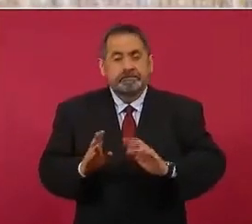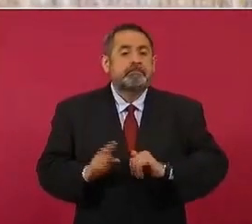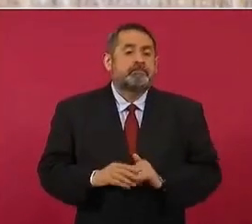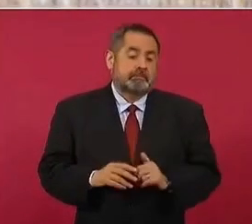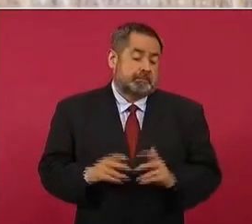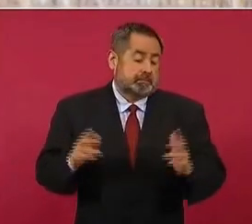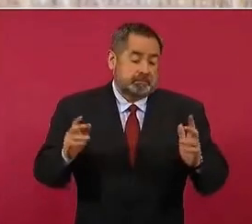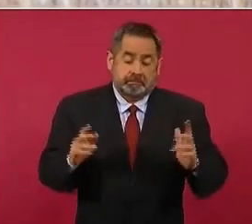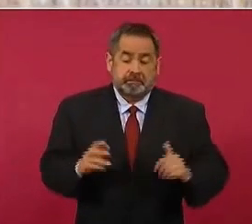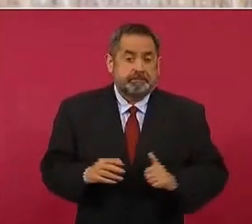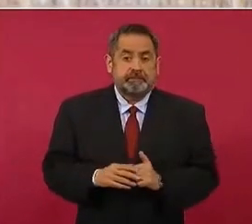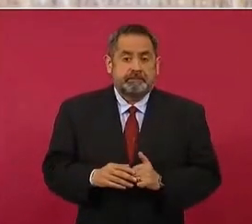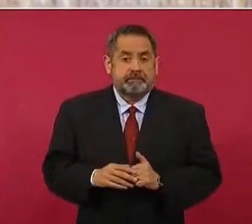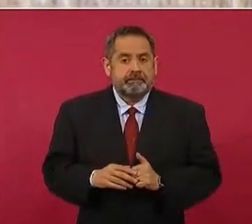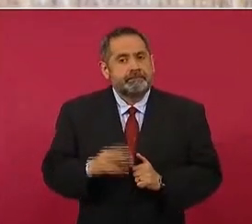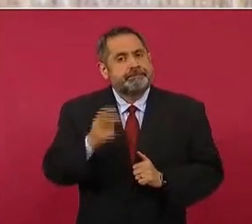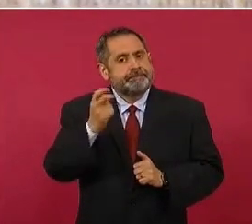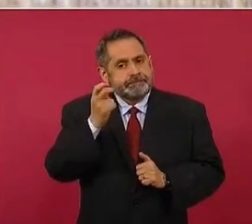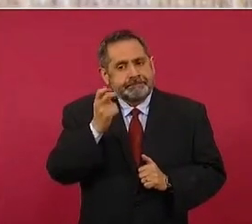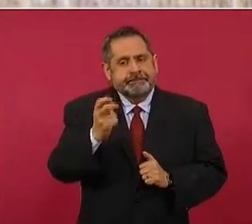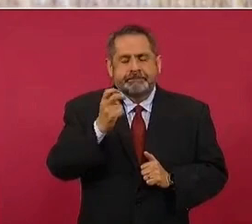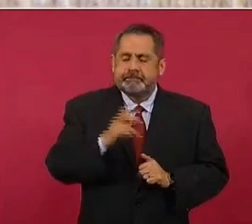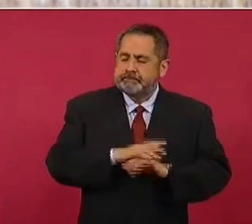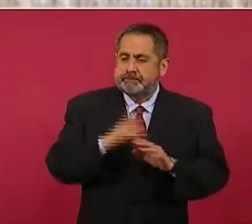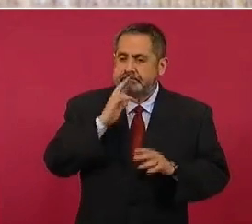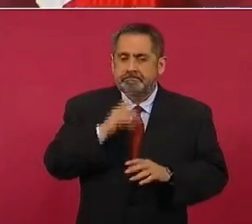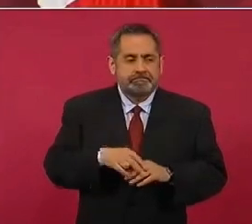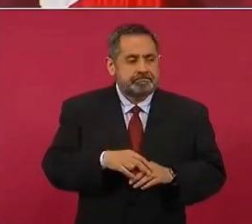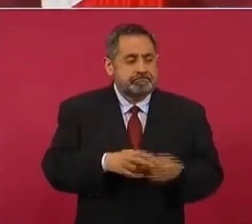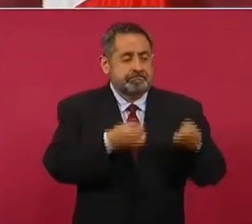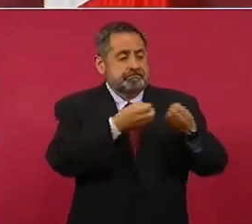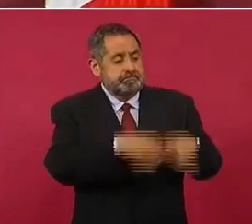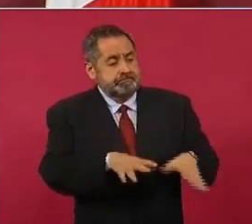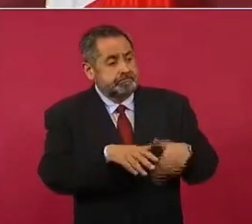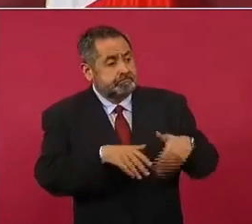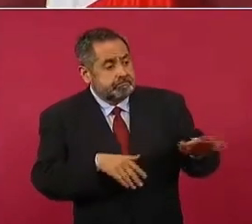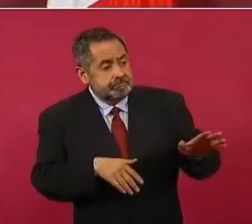pero es a veces mejor perder